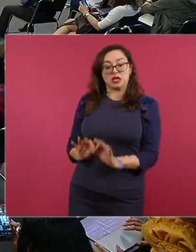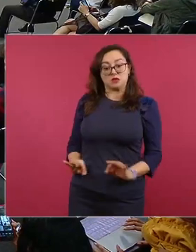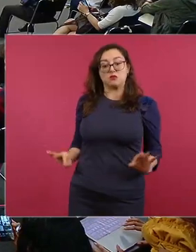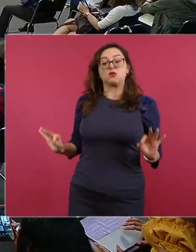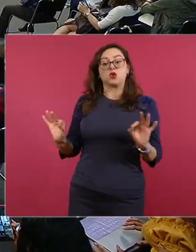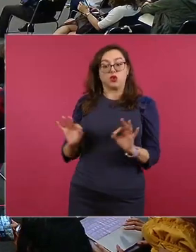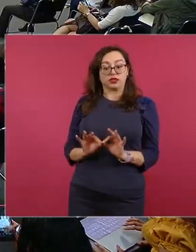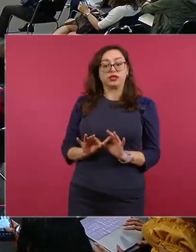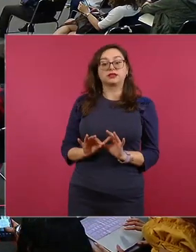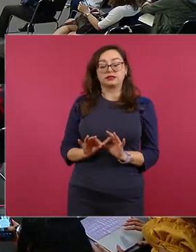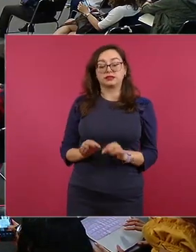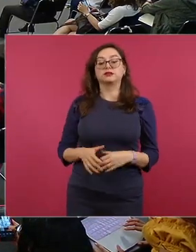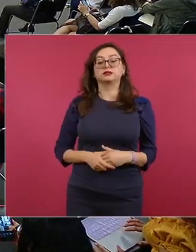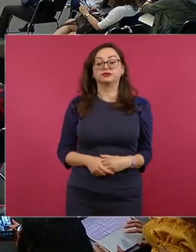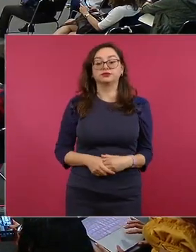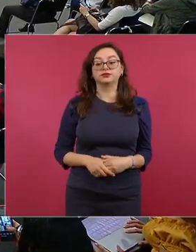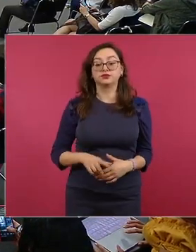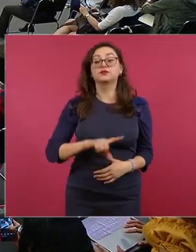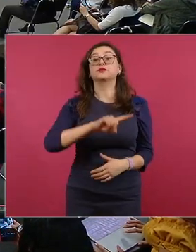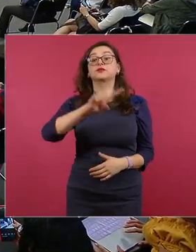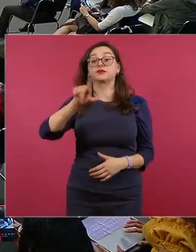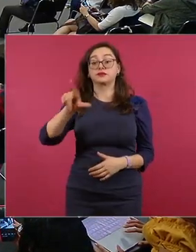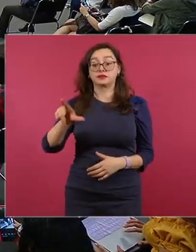de democracia